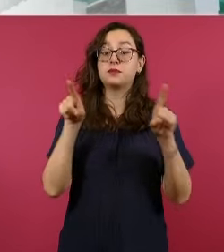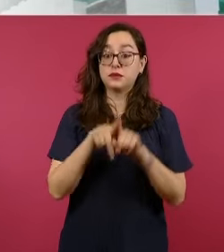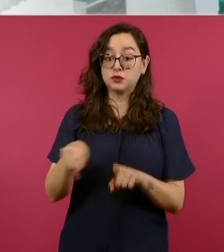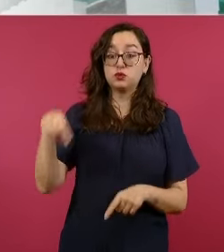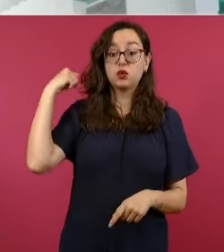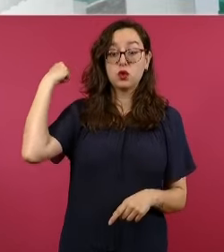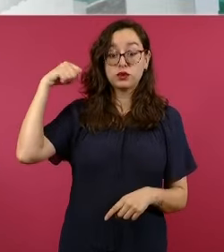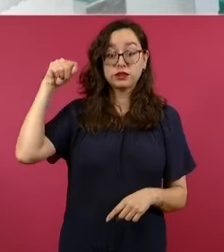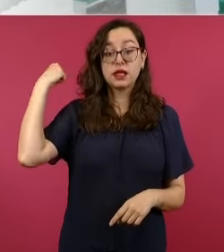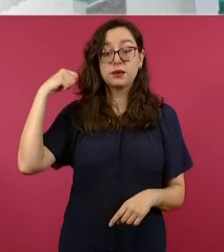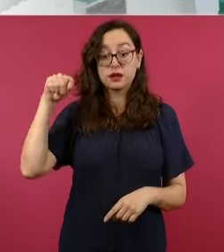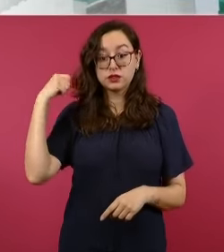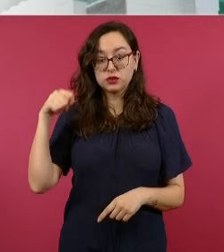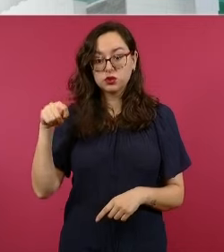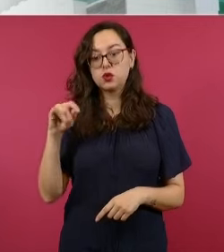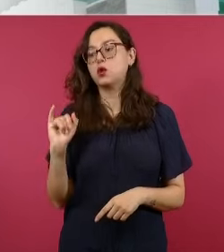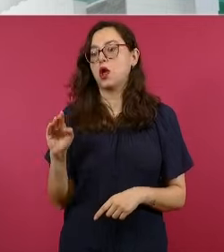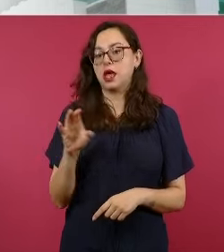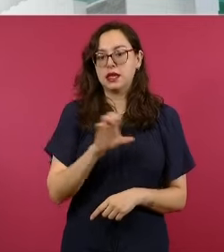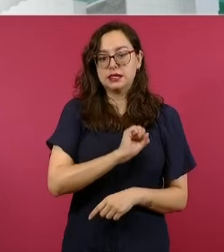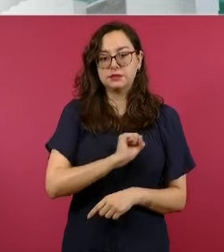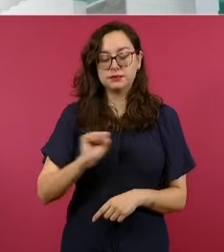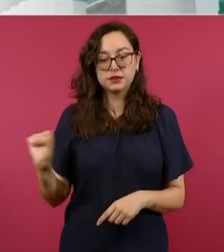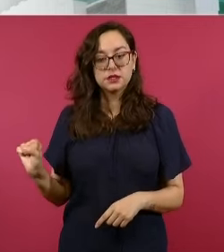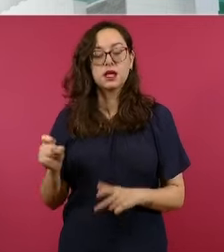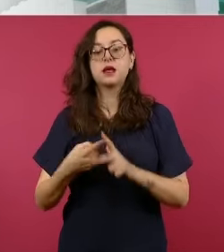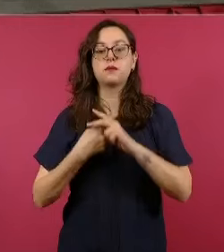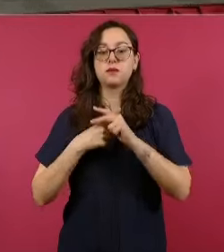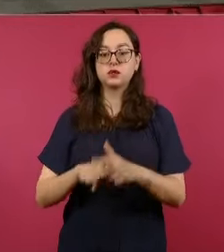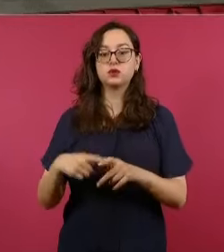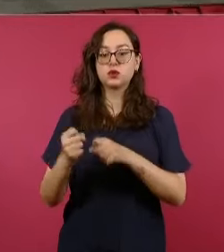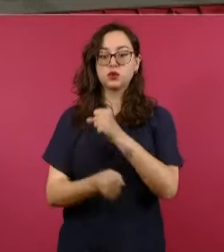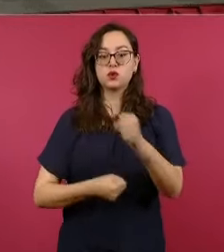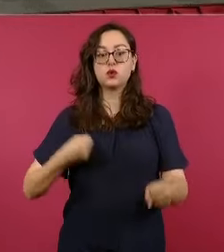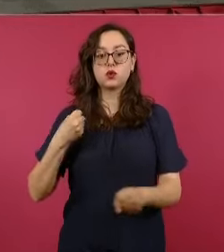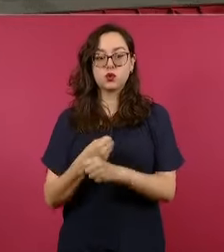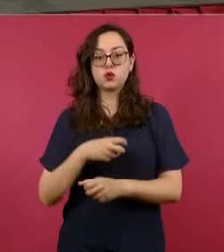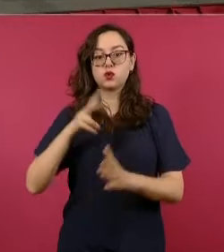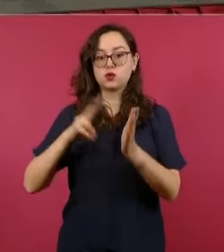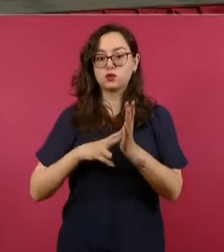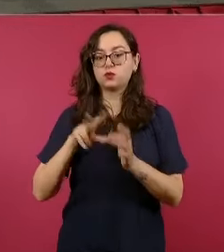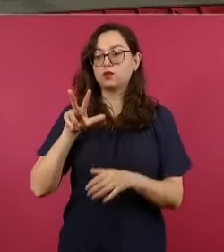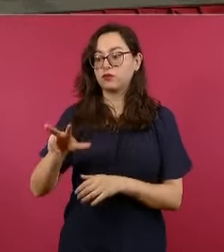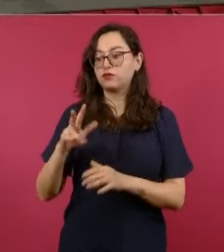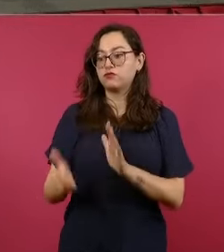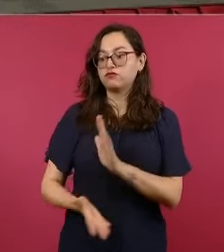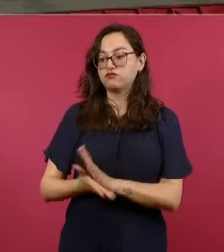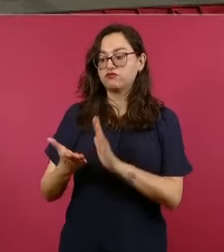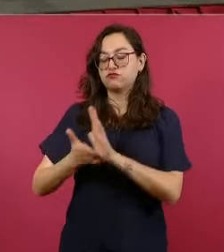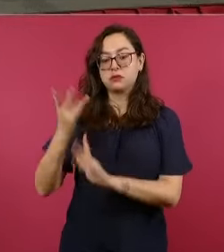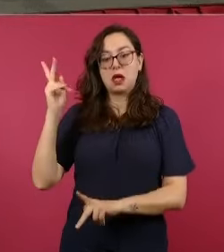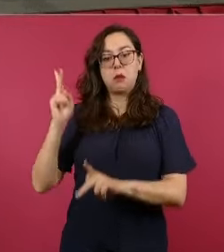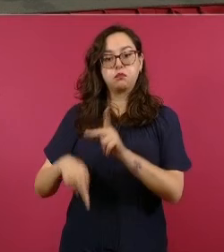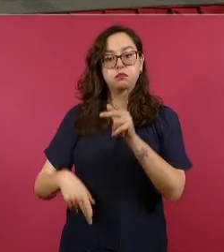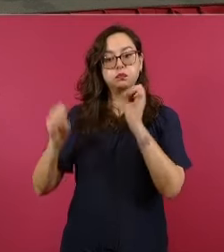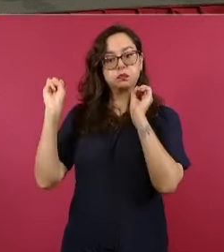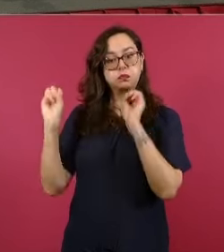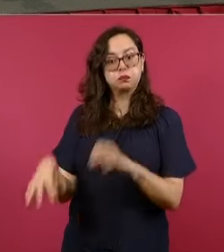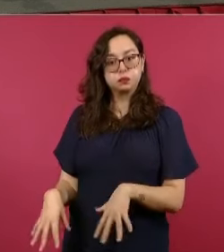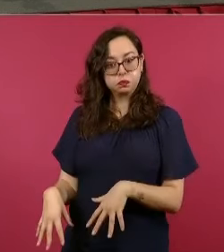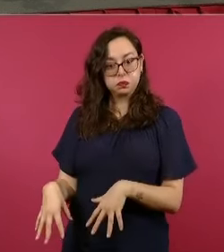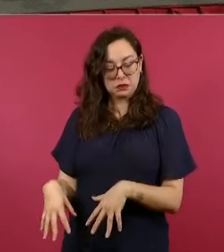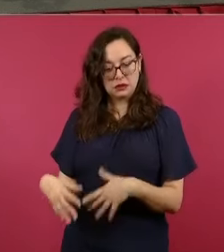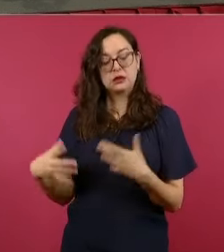ahora de inf bienestar se había construido empezado a construir en 2018 tuvo un avance pero no estaba concluida eh finalmente se